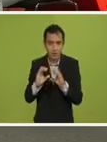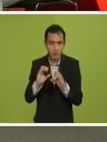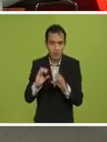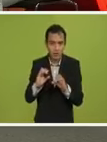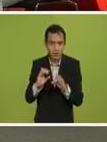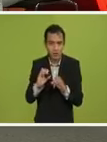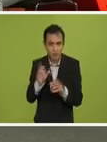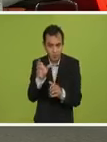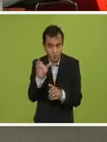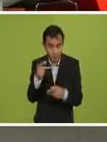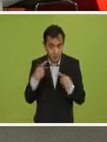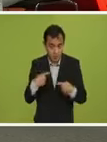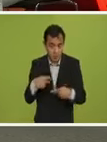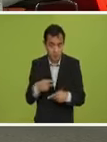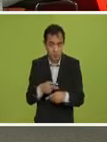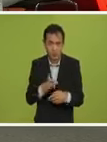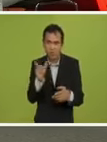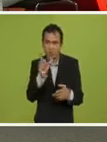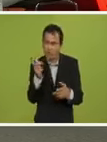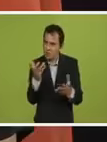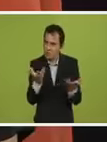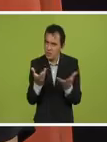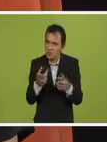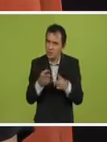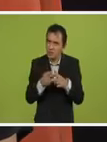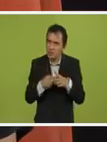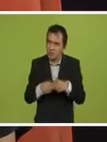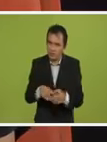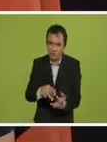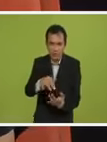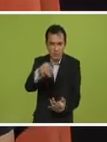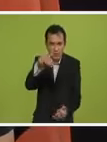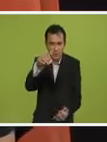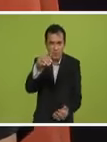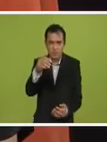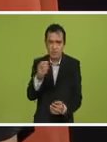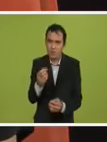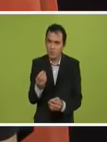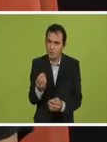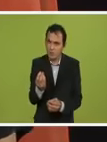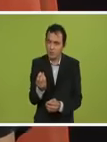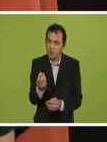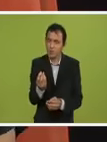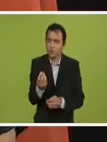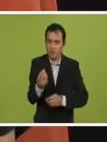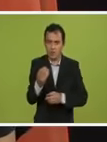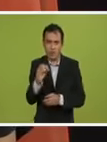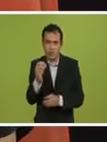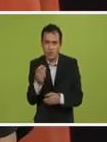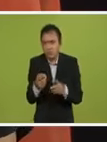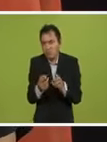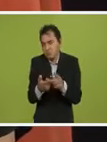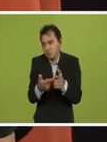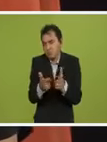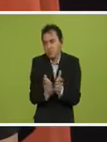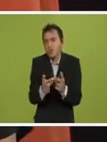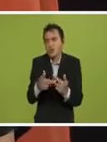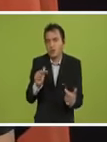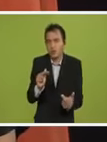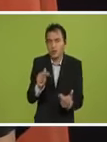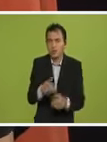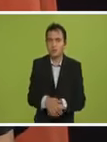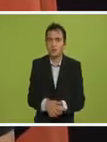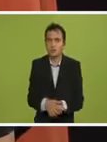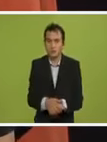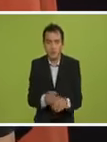red social, una cuenta ahí, vienen una serie de avisos de privacidad que te permiten limitar que el contenido que tú subas